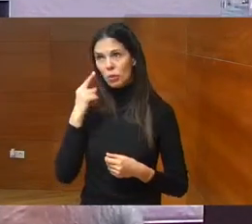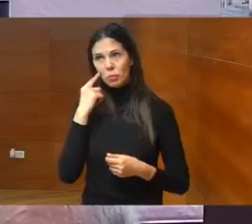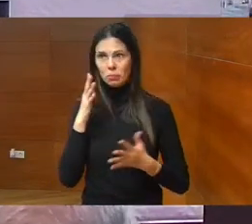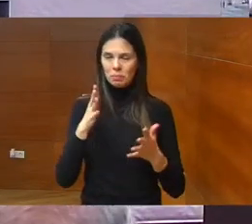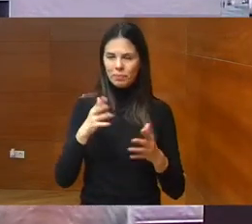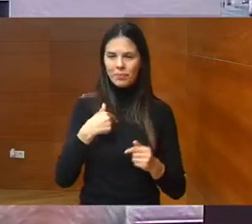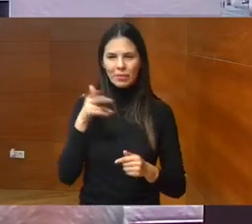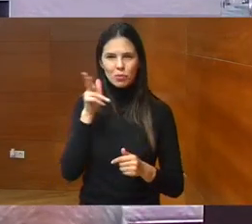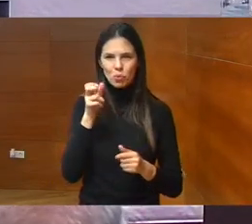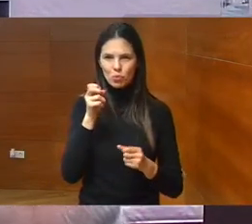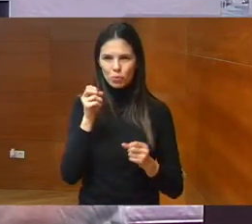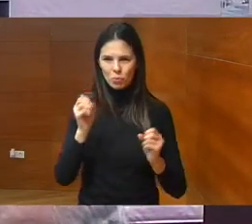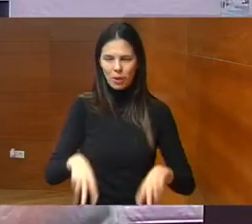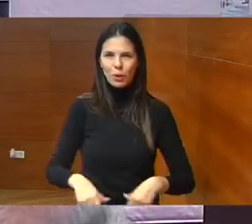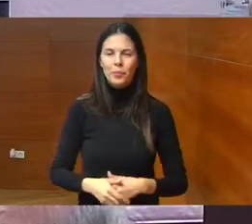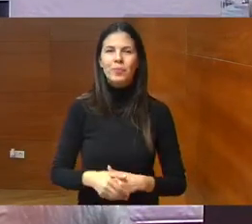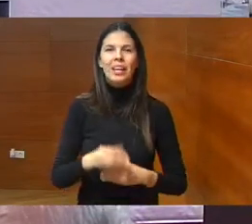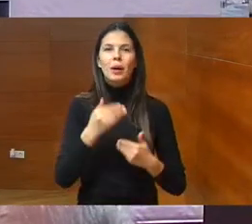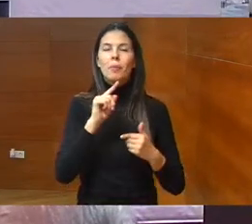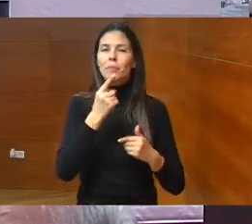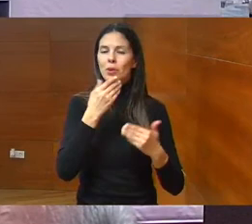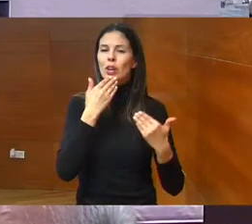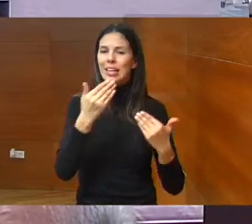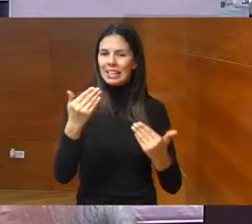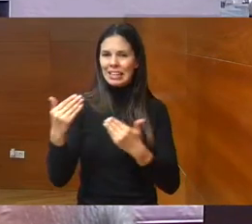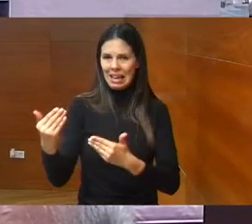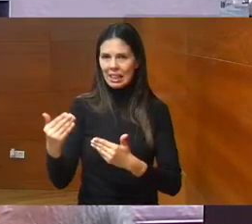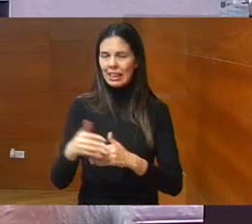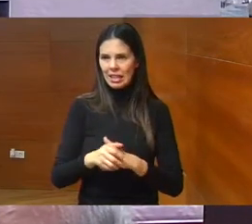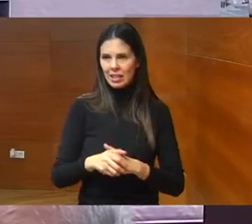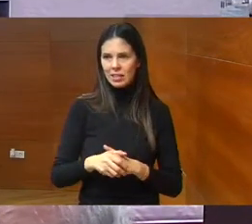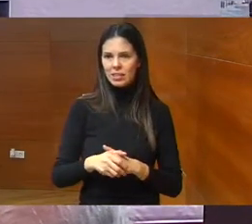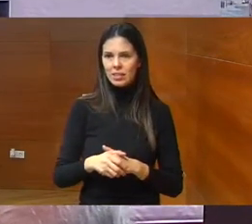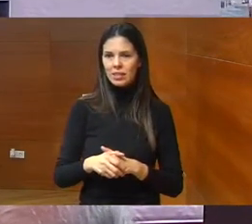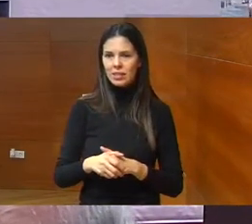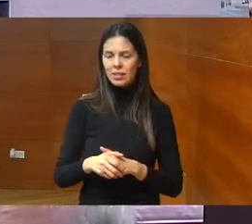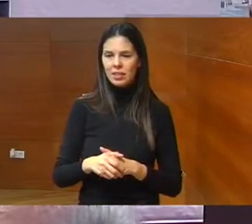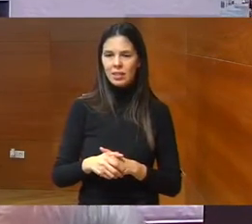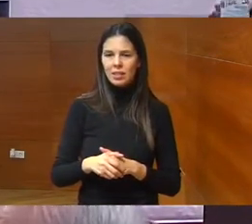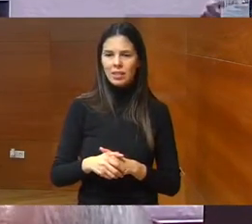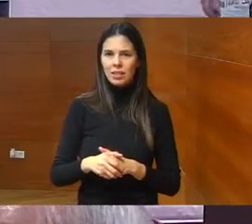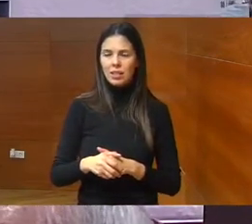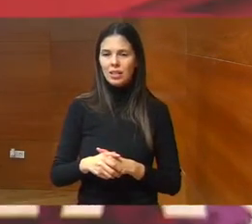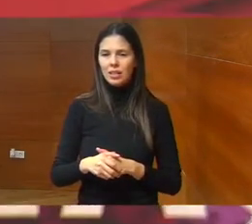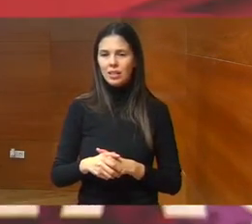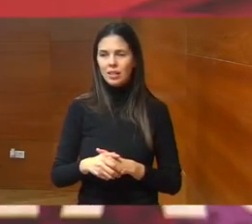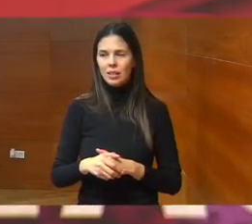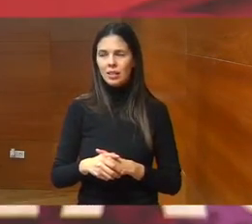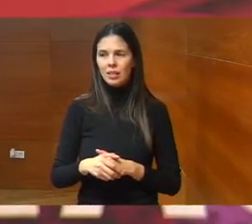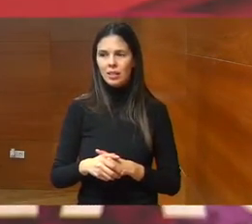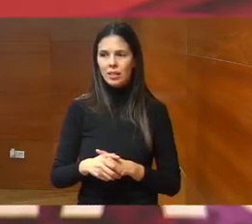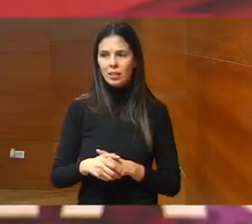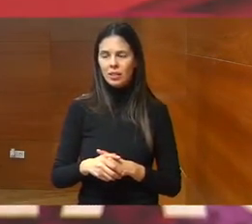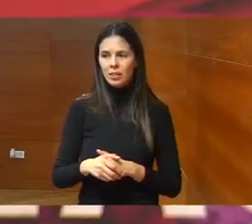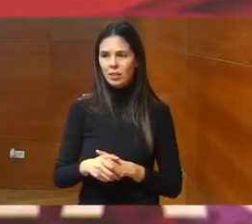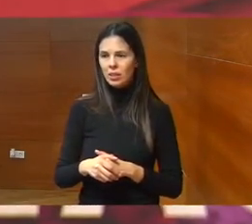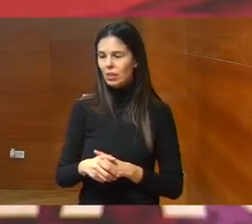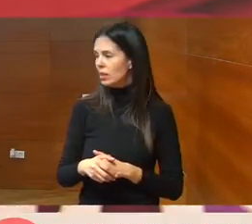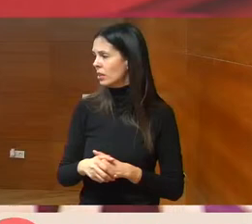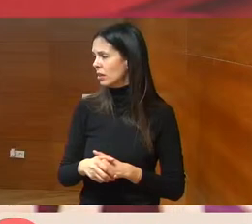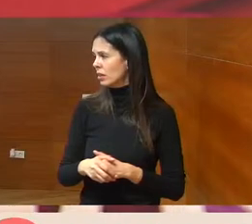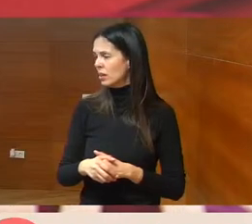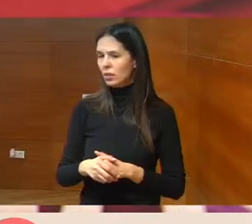bueno nada las gracias también brevemente voy a entrar sean en la presentación porque traigo